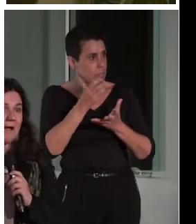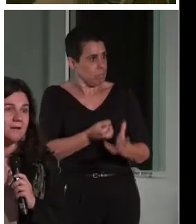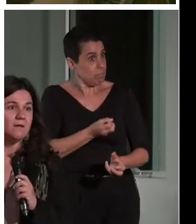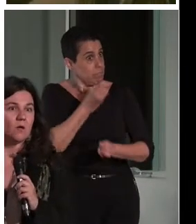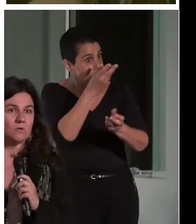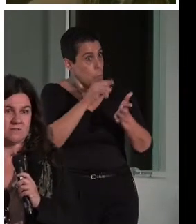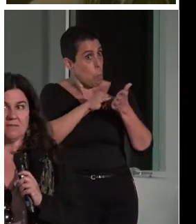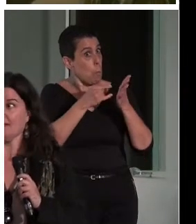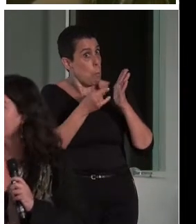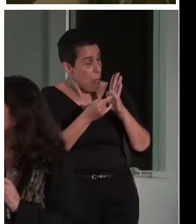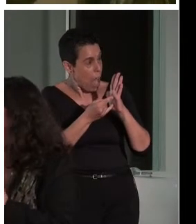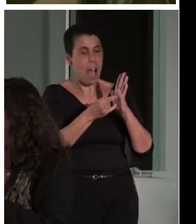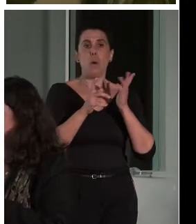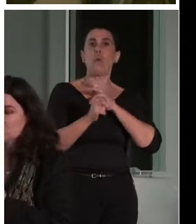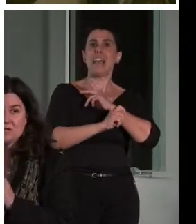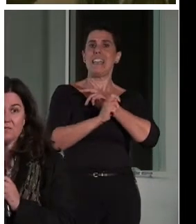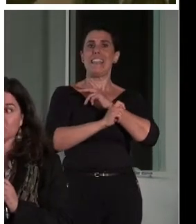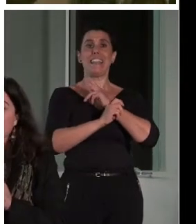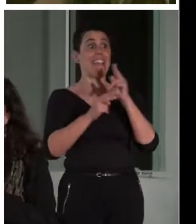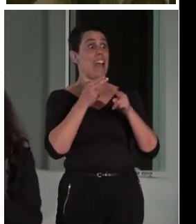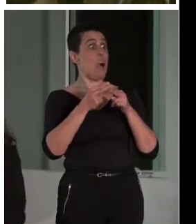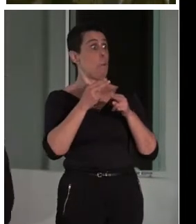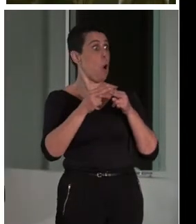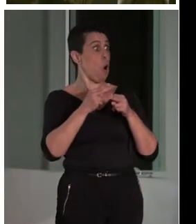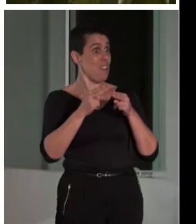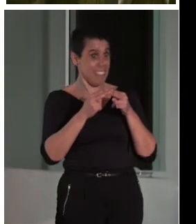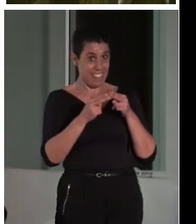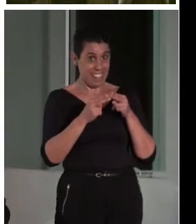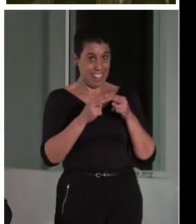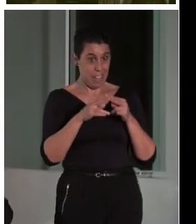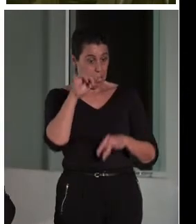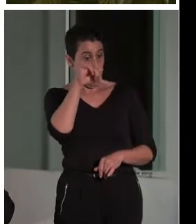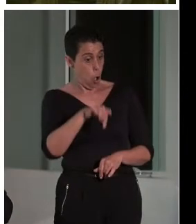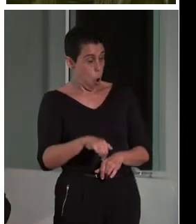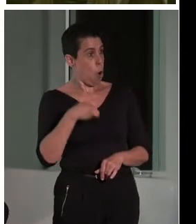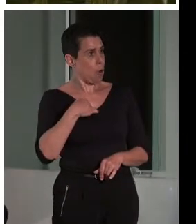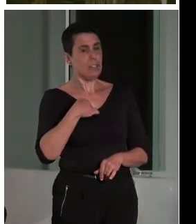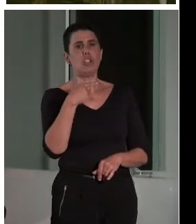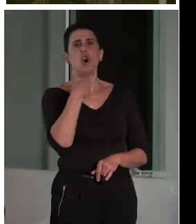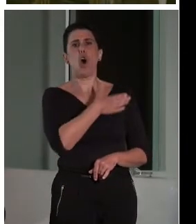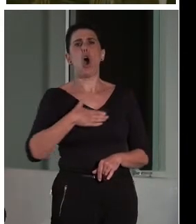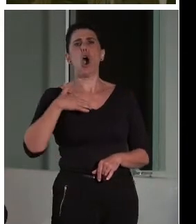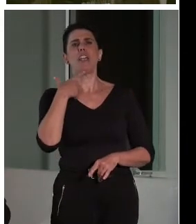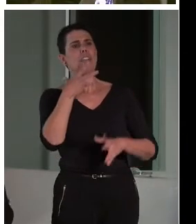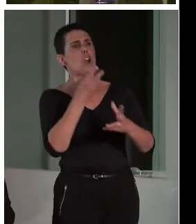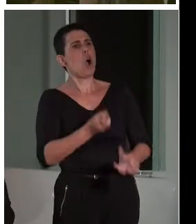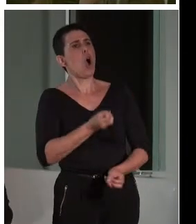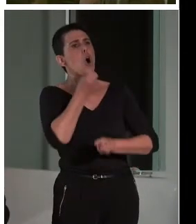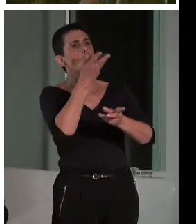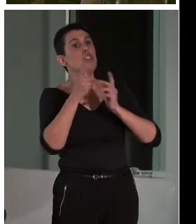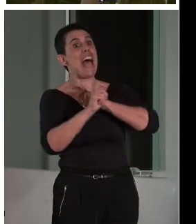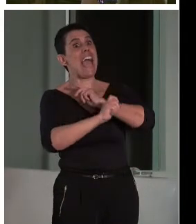un plan una estrategia política para estos años y yo hoy quería contaros un poco cómo va esa estrategia qué cosas nos están pasando